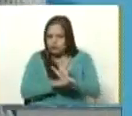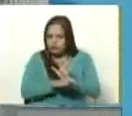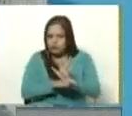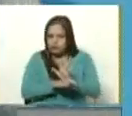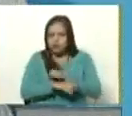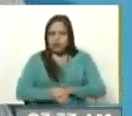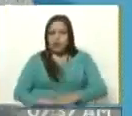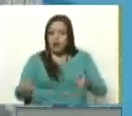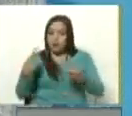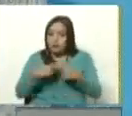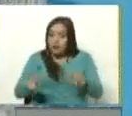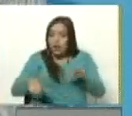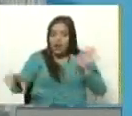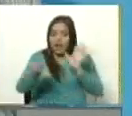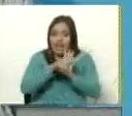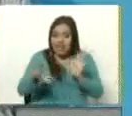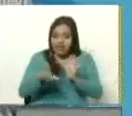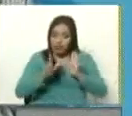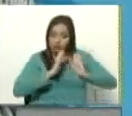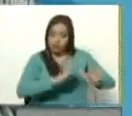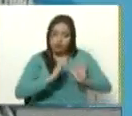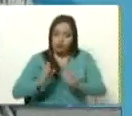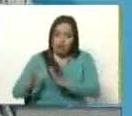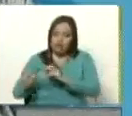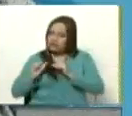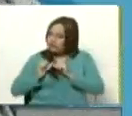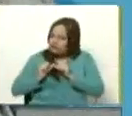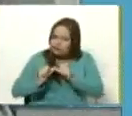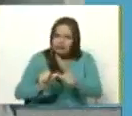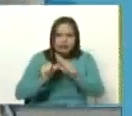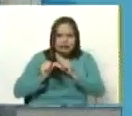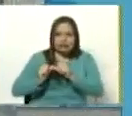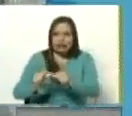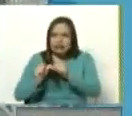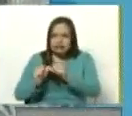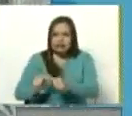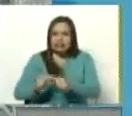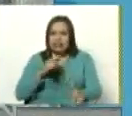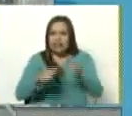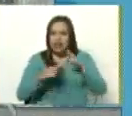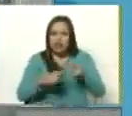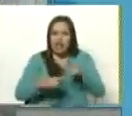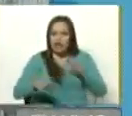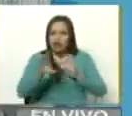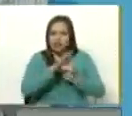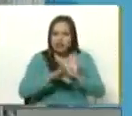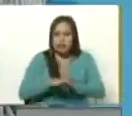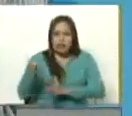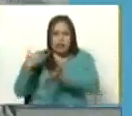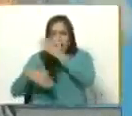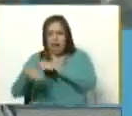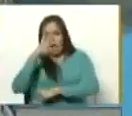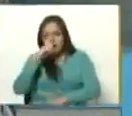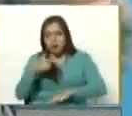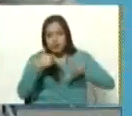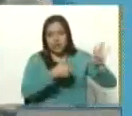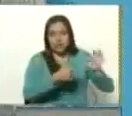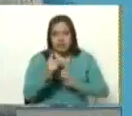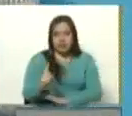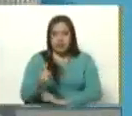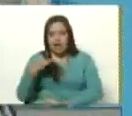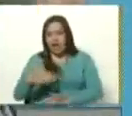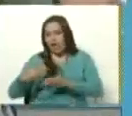leyes, la estructura jurídica del país sigue adaptada a la Constitución del 61. Sí. Por eso se han